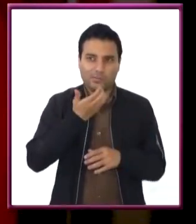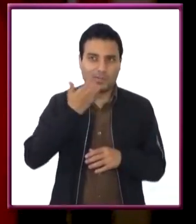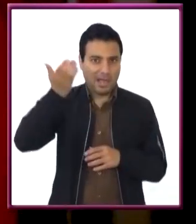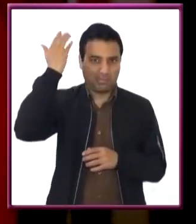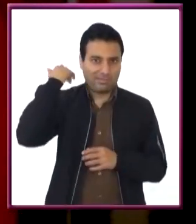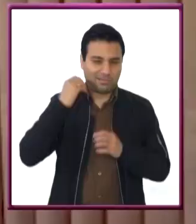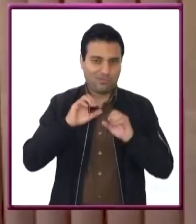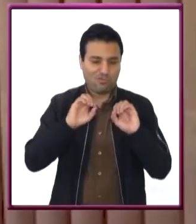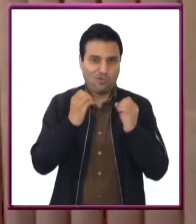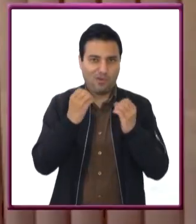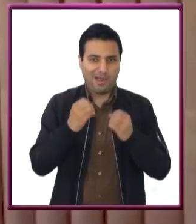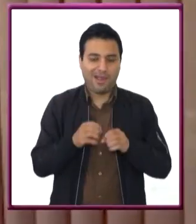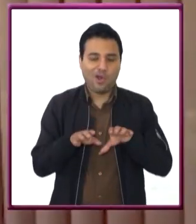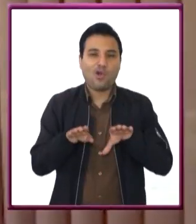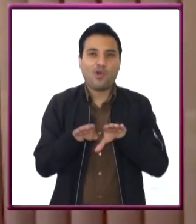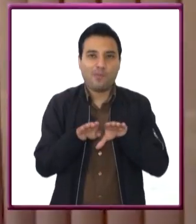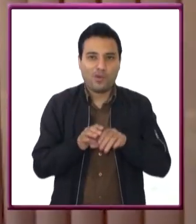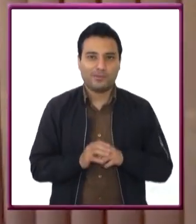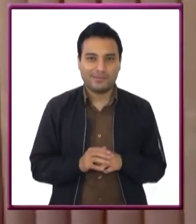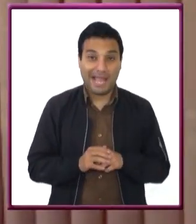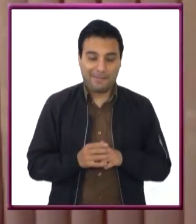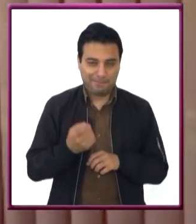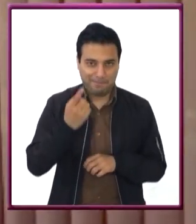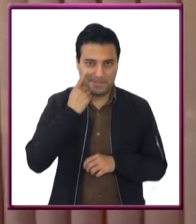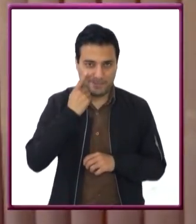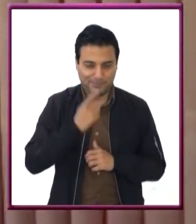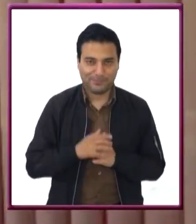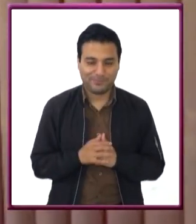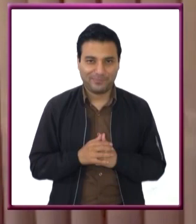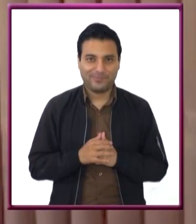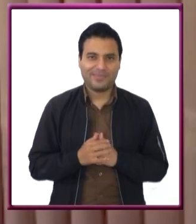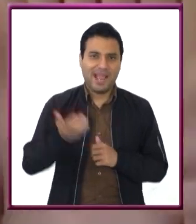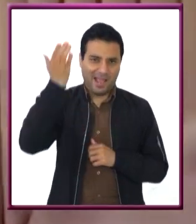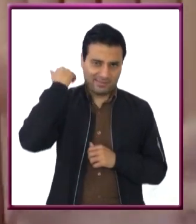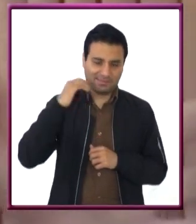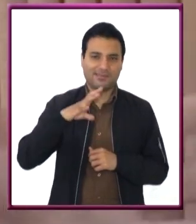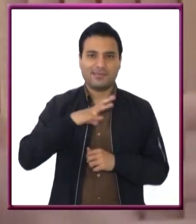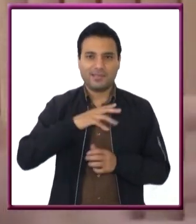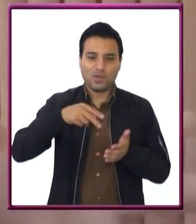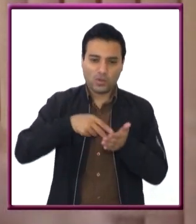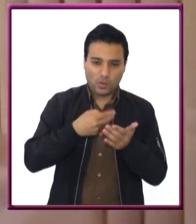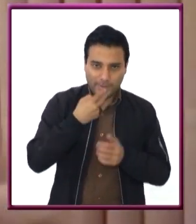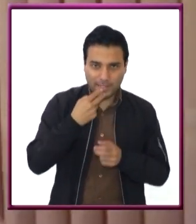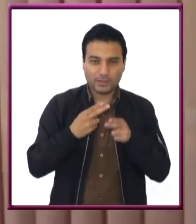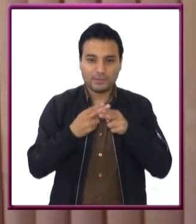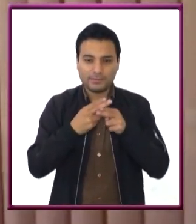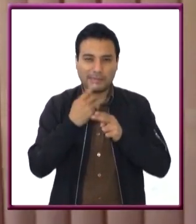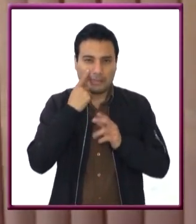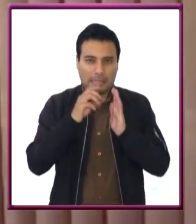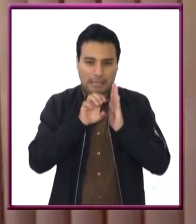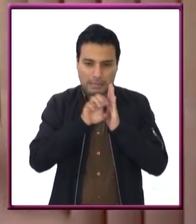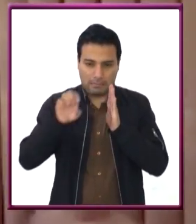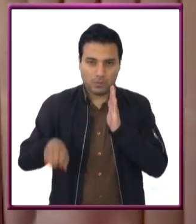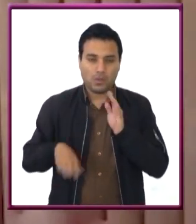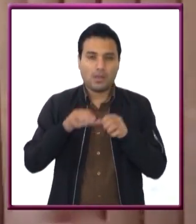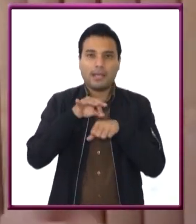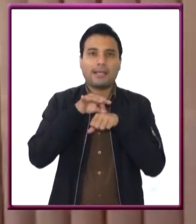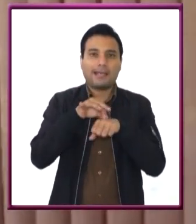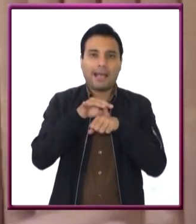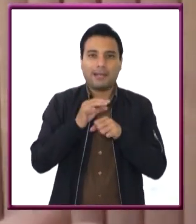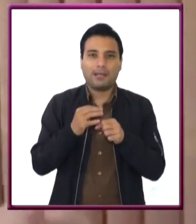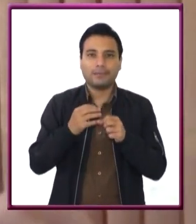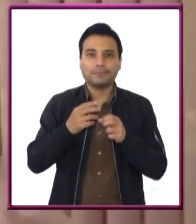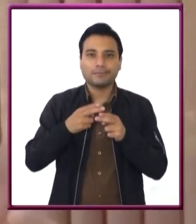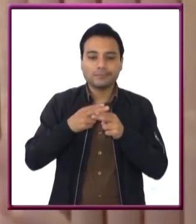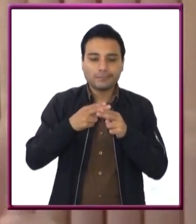no existía antes. Bueno, justo, imagínate, tenían bueno, los cubiertos y cuando cortaban un pedazo de carne o